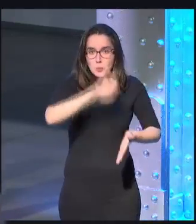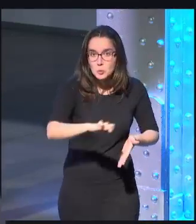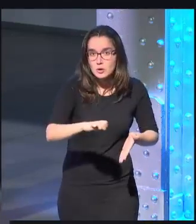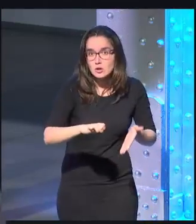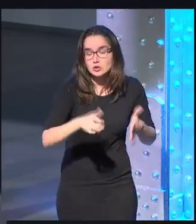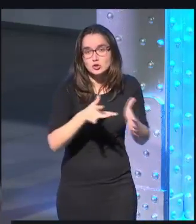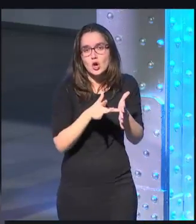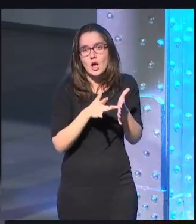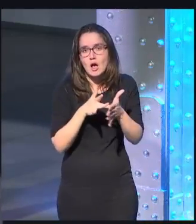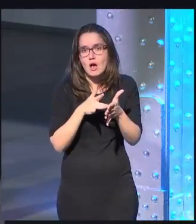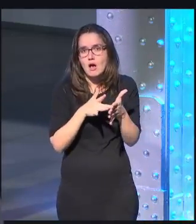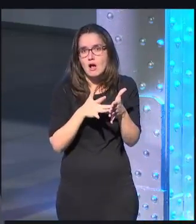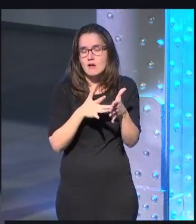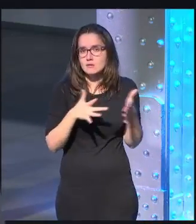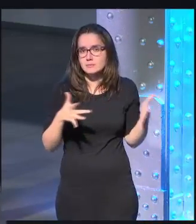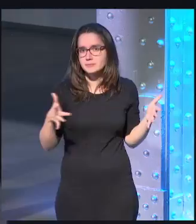hay un enorme.